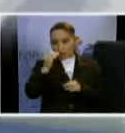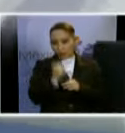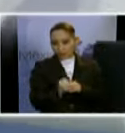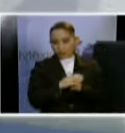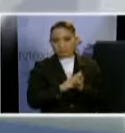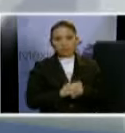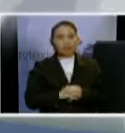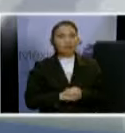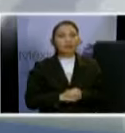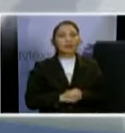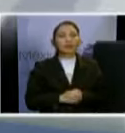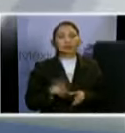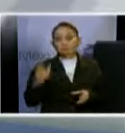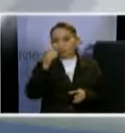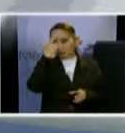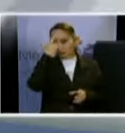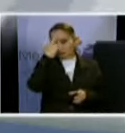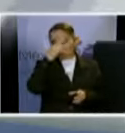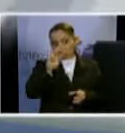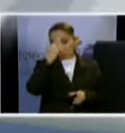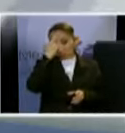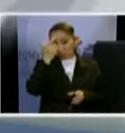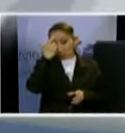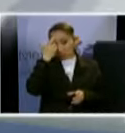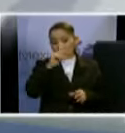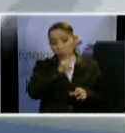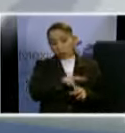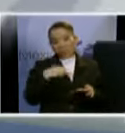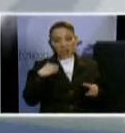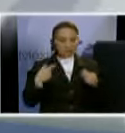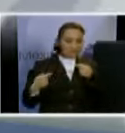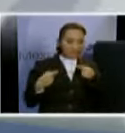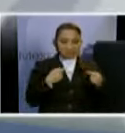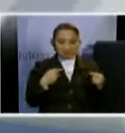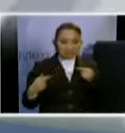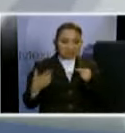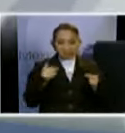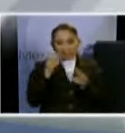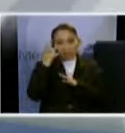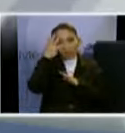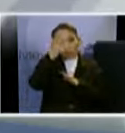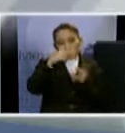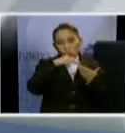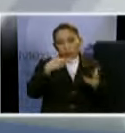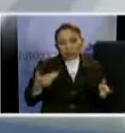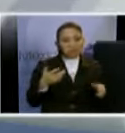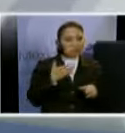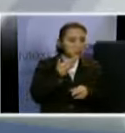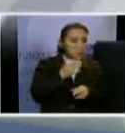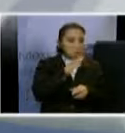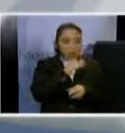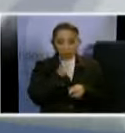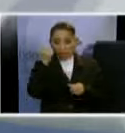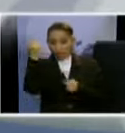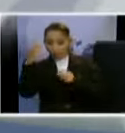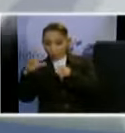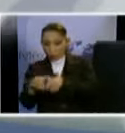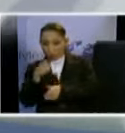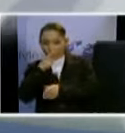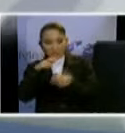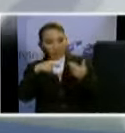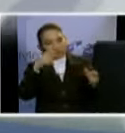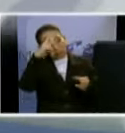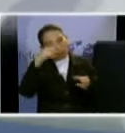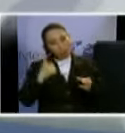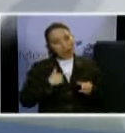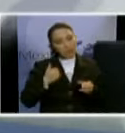1959. 2, hay que reconocer que hay juicios encontrados sobre el alcance de la relación. Para algunos, la relación entre México y